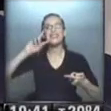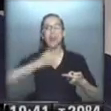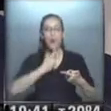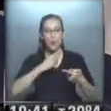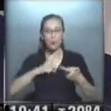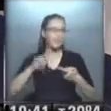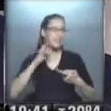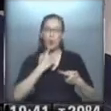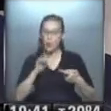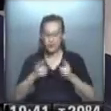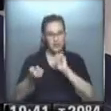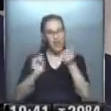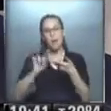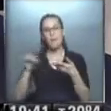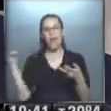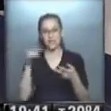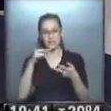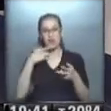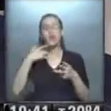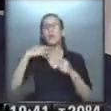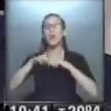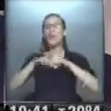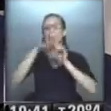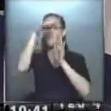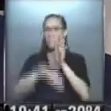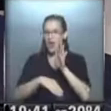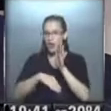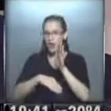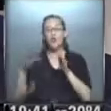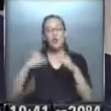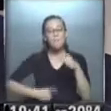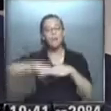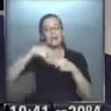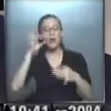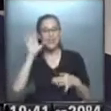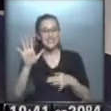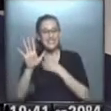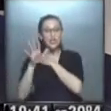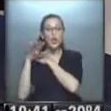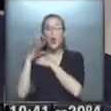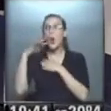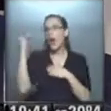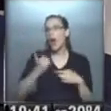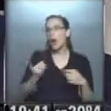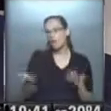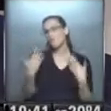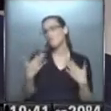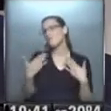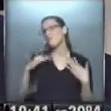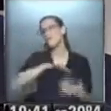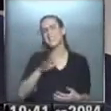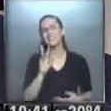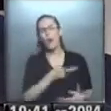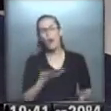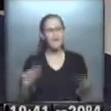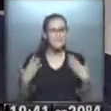desplazan luego hacia el este. Descenderá levemente la temperatura en el sur de la región con máximas de 25 grados. Todavía mucha temperatura en San Juan, allí con valores